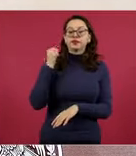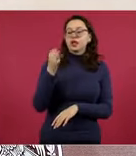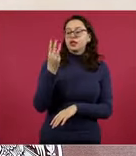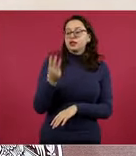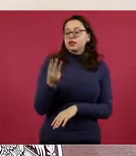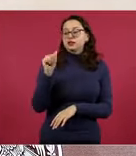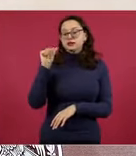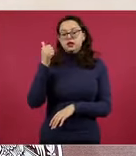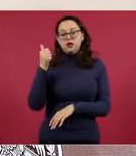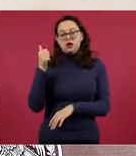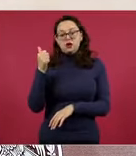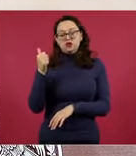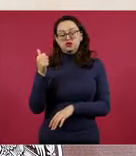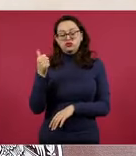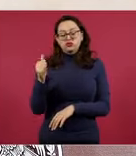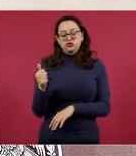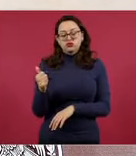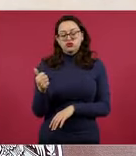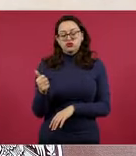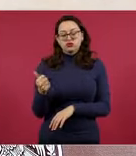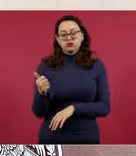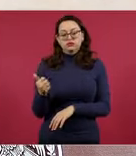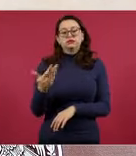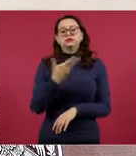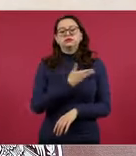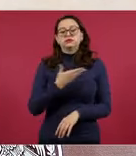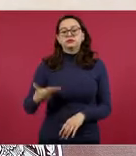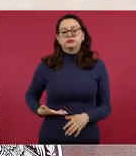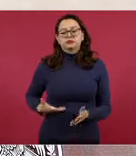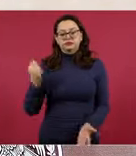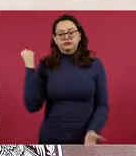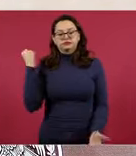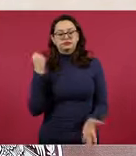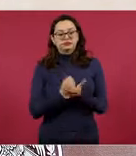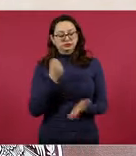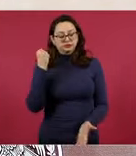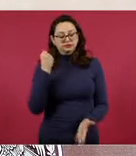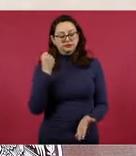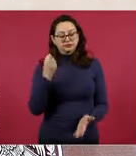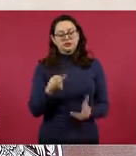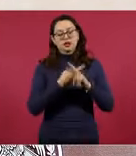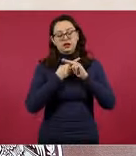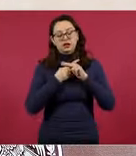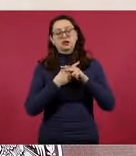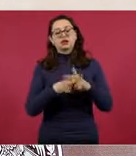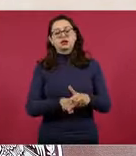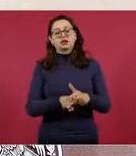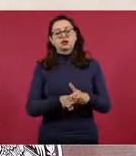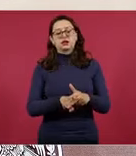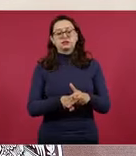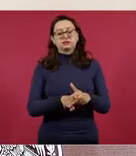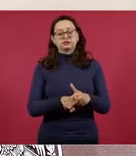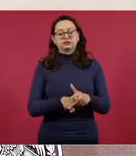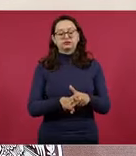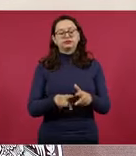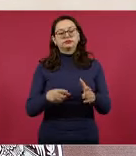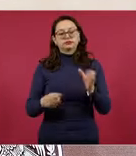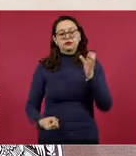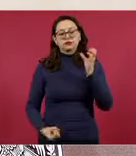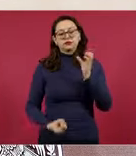es cuando el señor presidente de la República autoriza el inicio de las acciones orientadas a